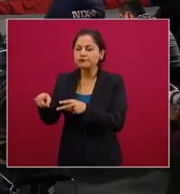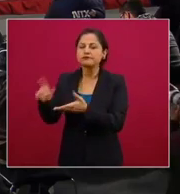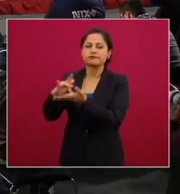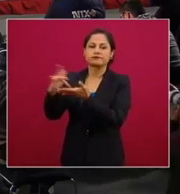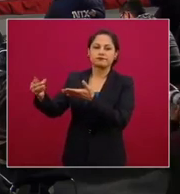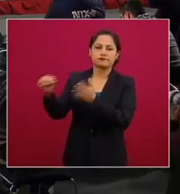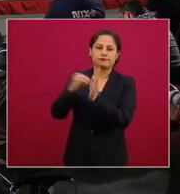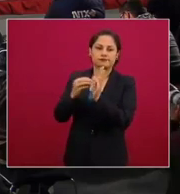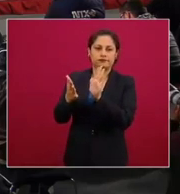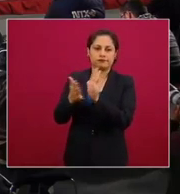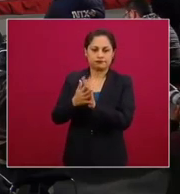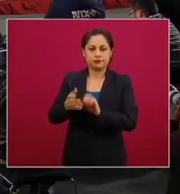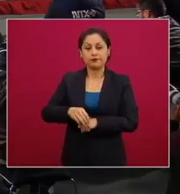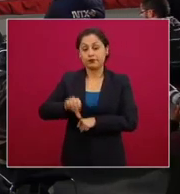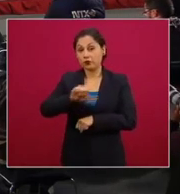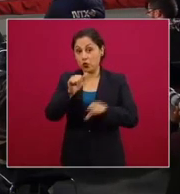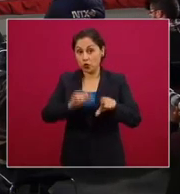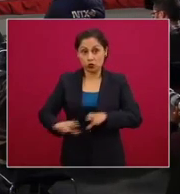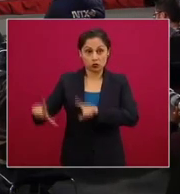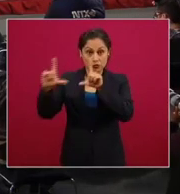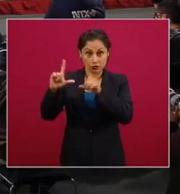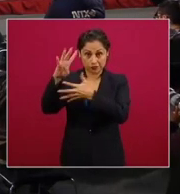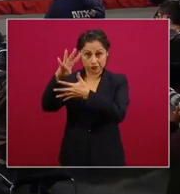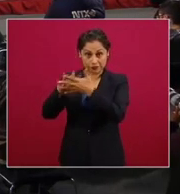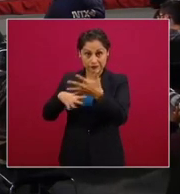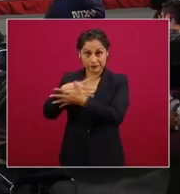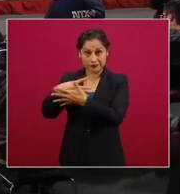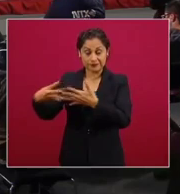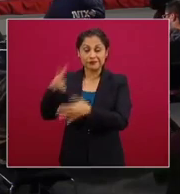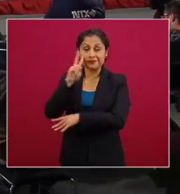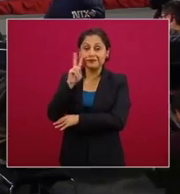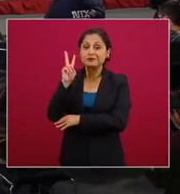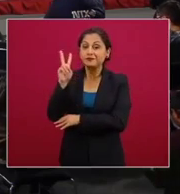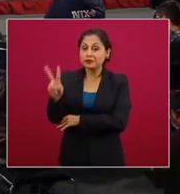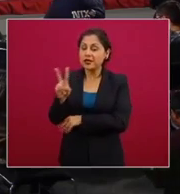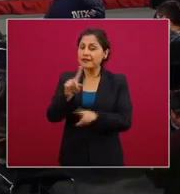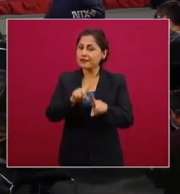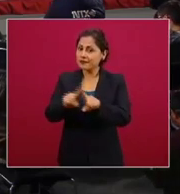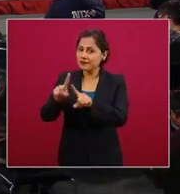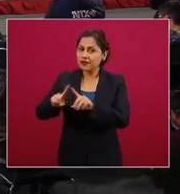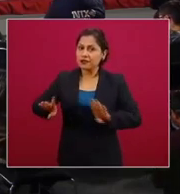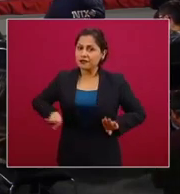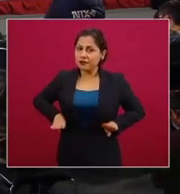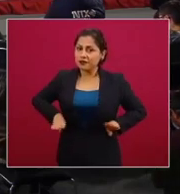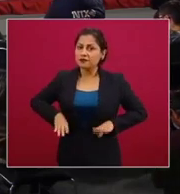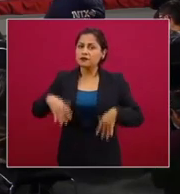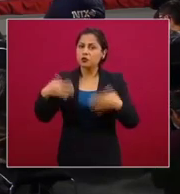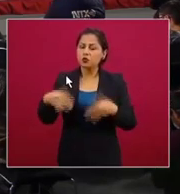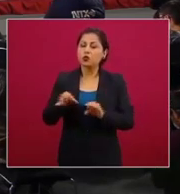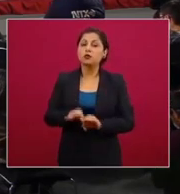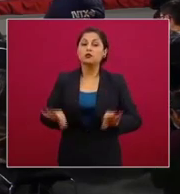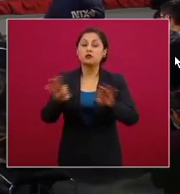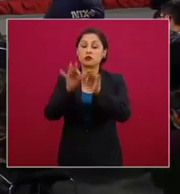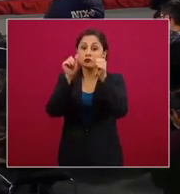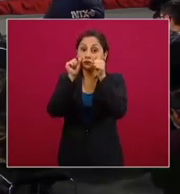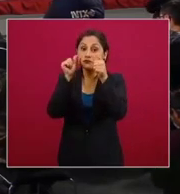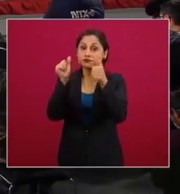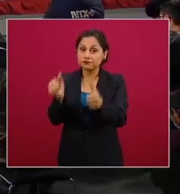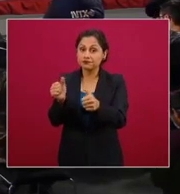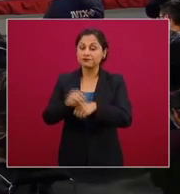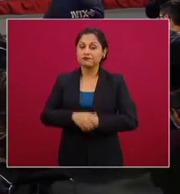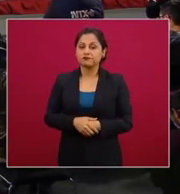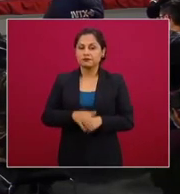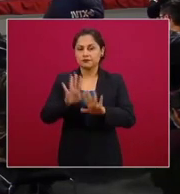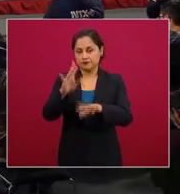sea, ¿cómo vamos a decir que se acaba la pandemia ese día? Es algo incoherente, pero bueno. Las distintas fases de